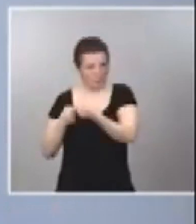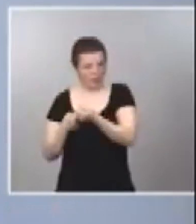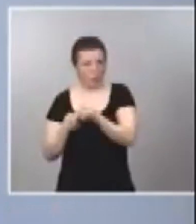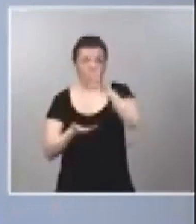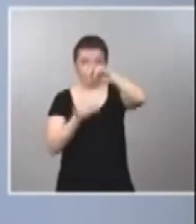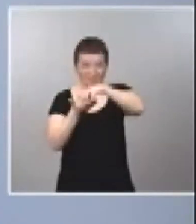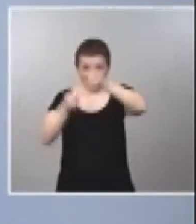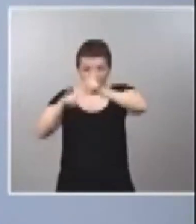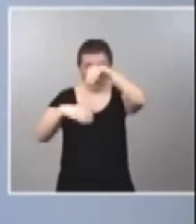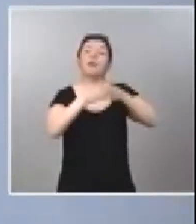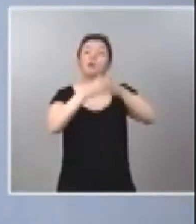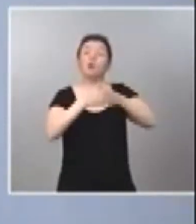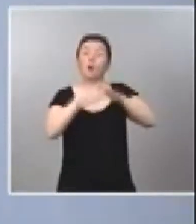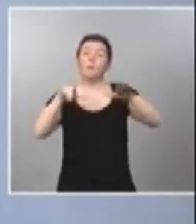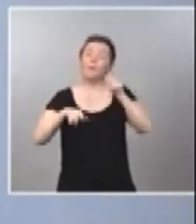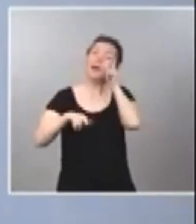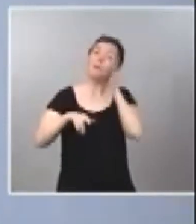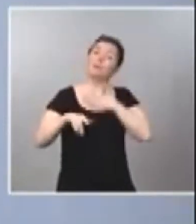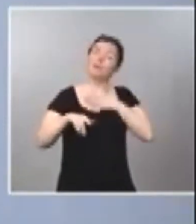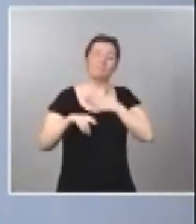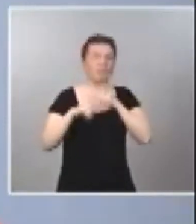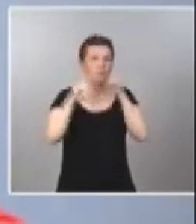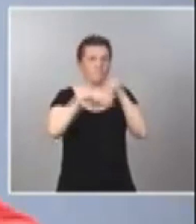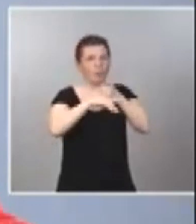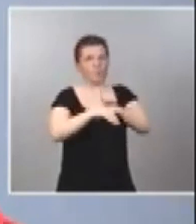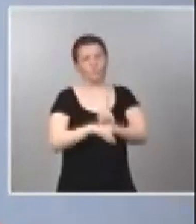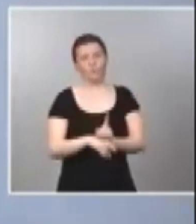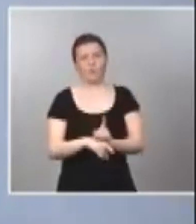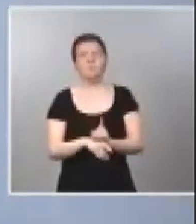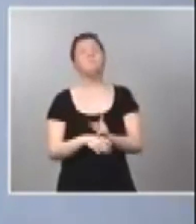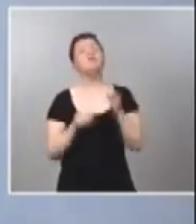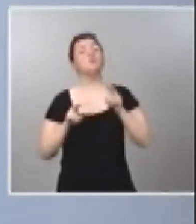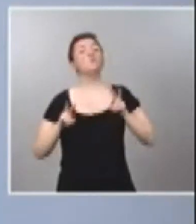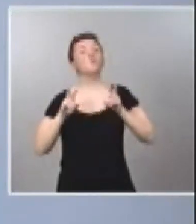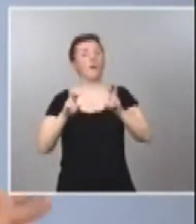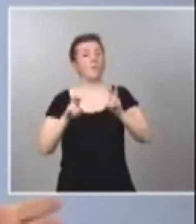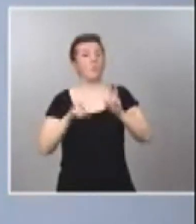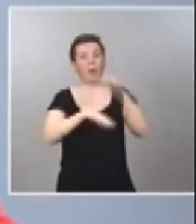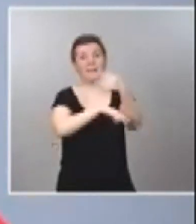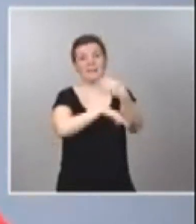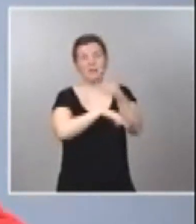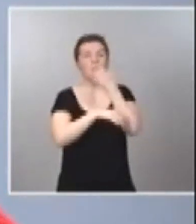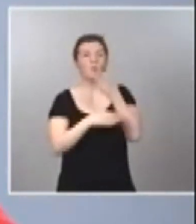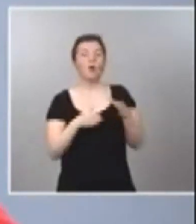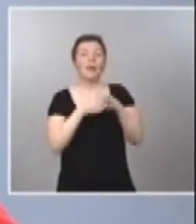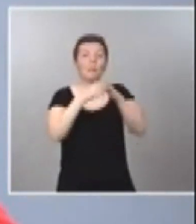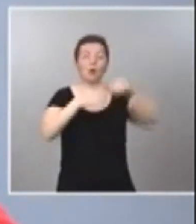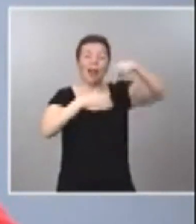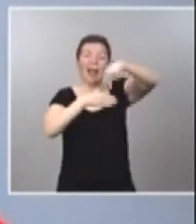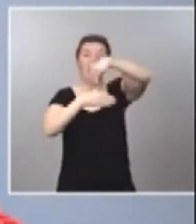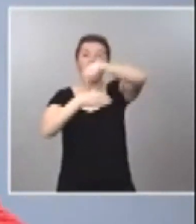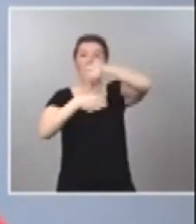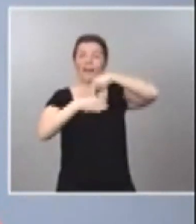en los medios de transporte público, como novedad y acorde con la, digamos, estar al exterior cuando estamos en cubierta, cubierta de cualquier